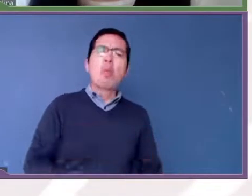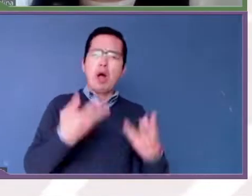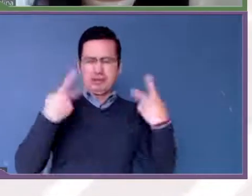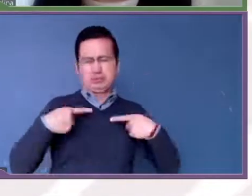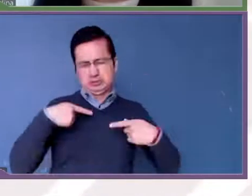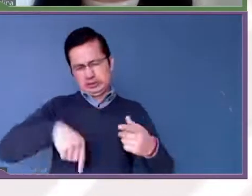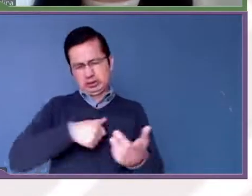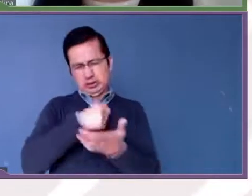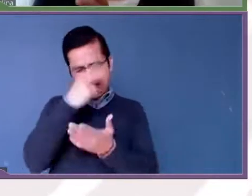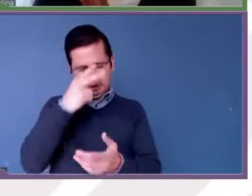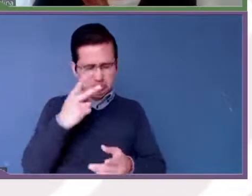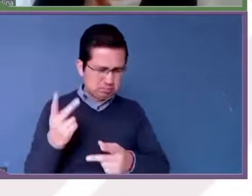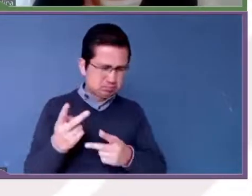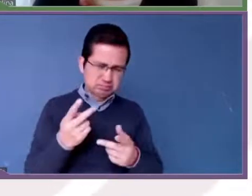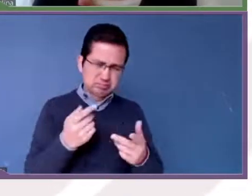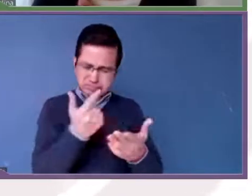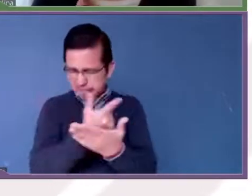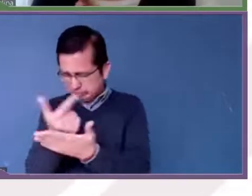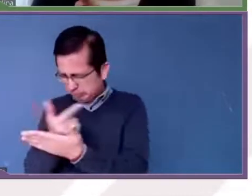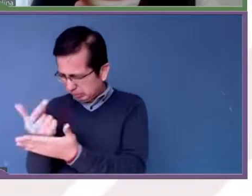también ver cómo